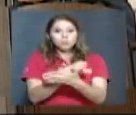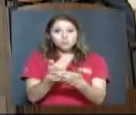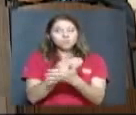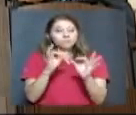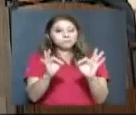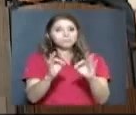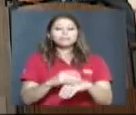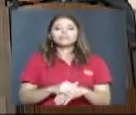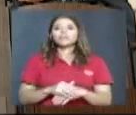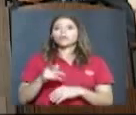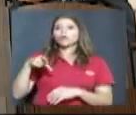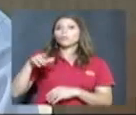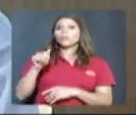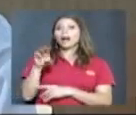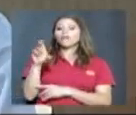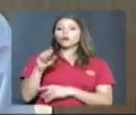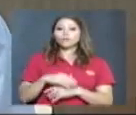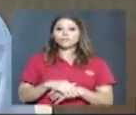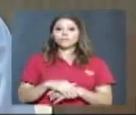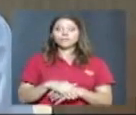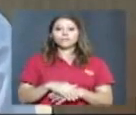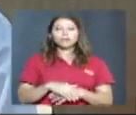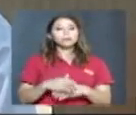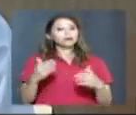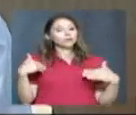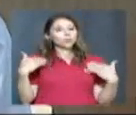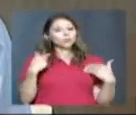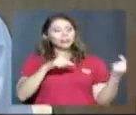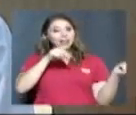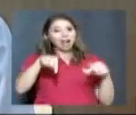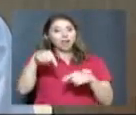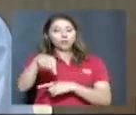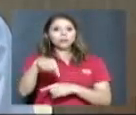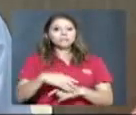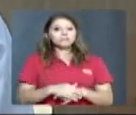Pablo. Ha sido un gusto estar acá el día de hoy.